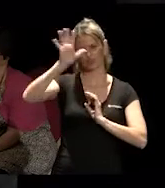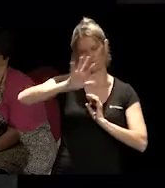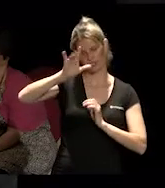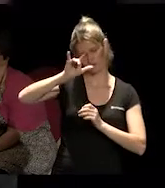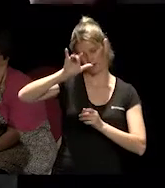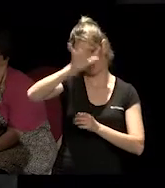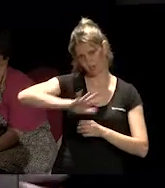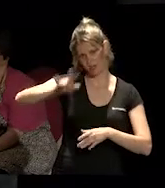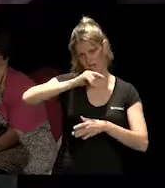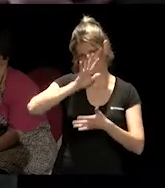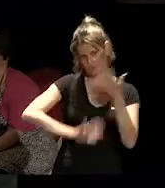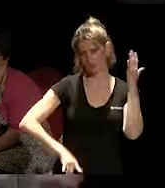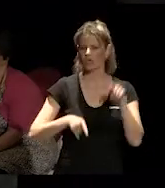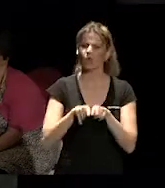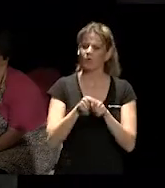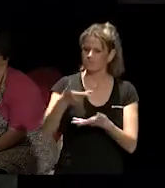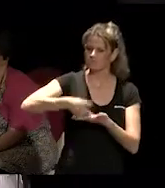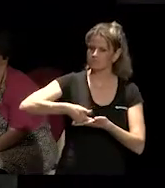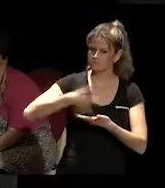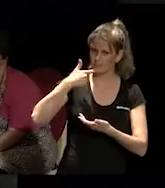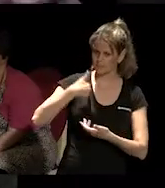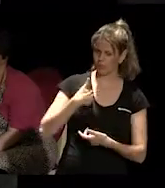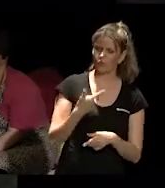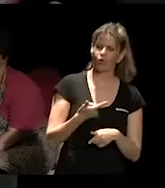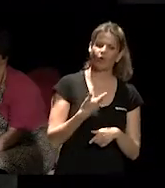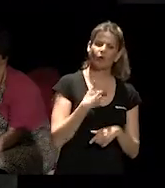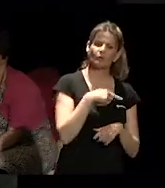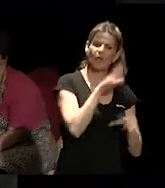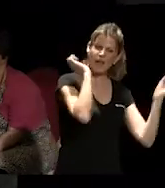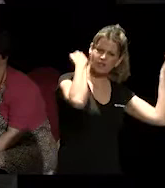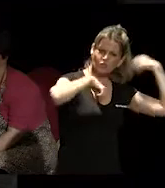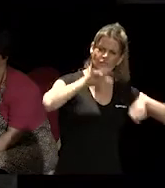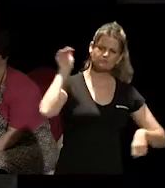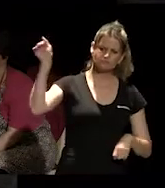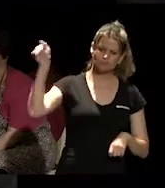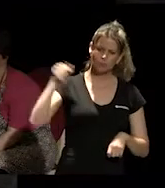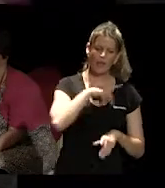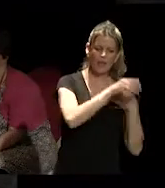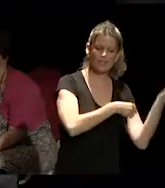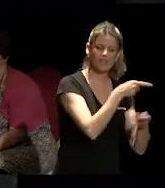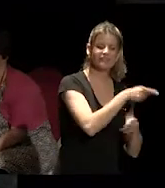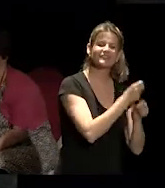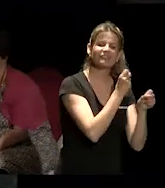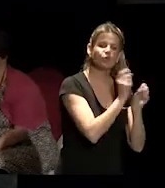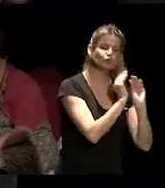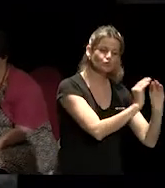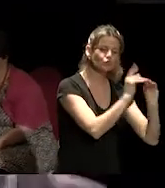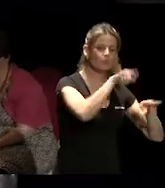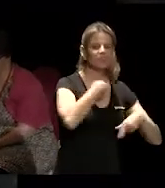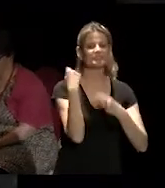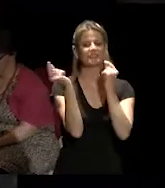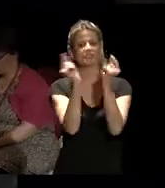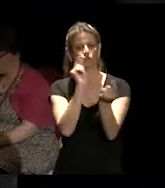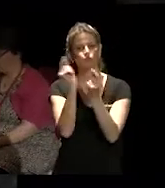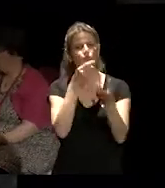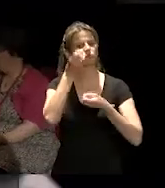era que los actores hacían un trabajo de campo y que elaboraban luego un discurso teatral y que se representaba, es